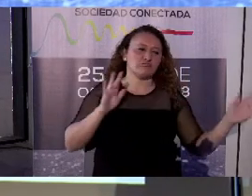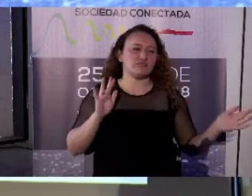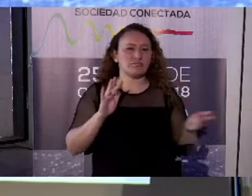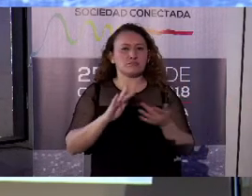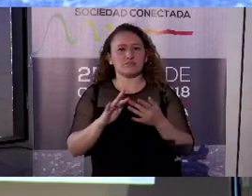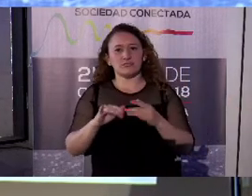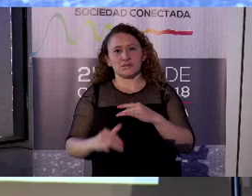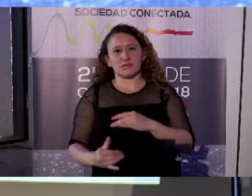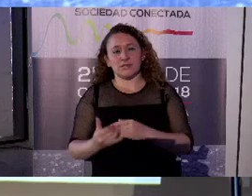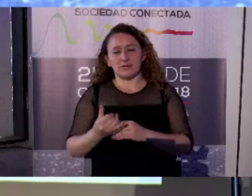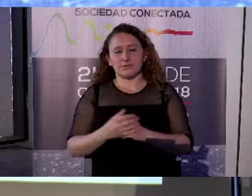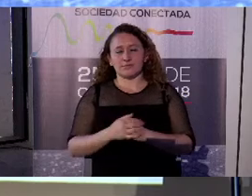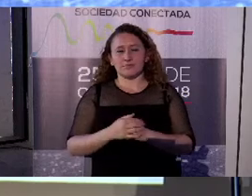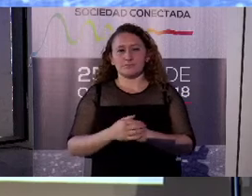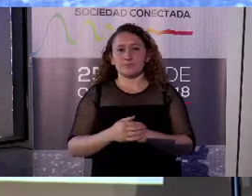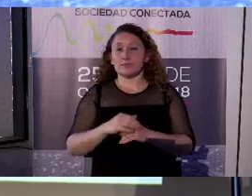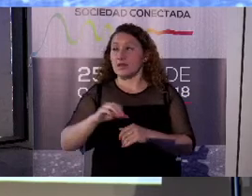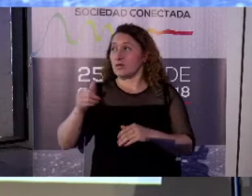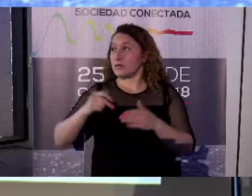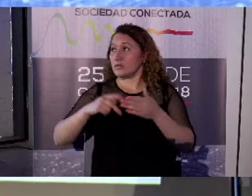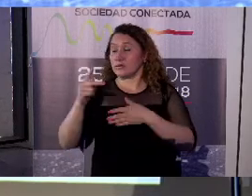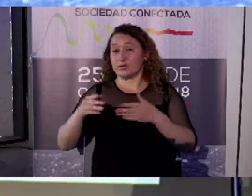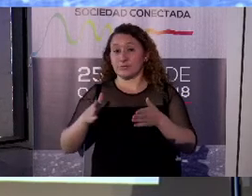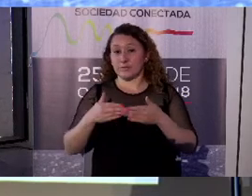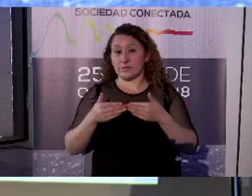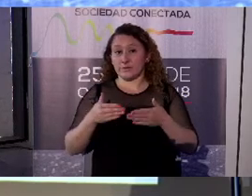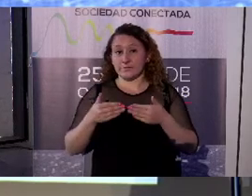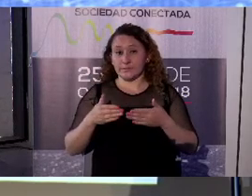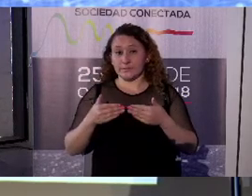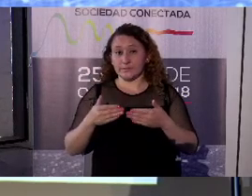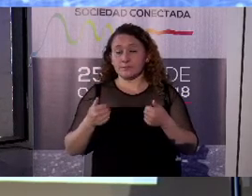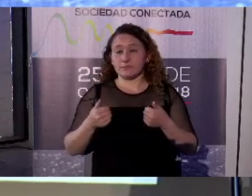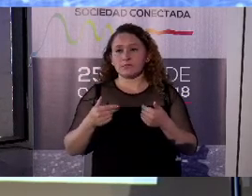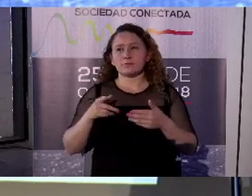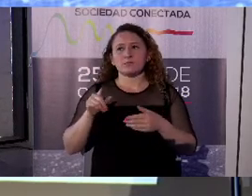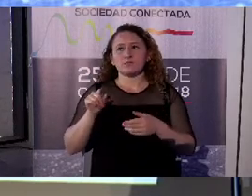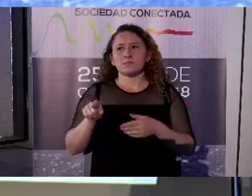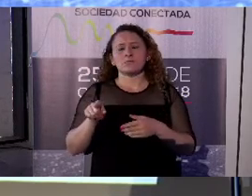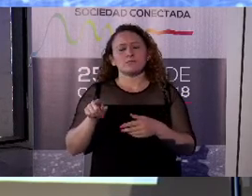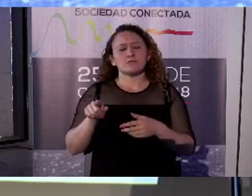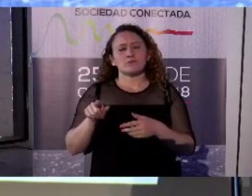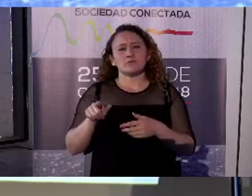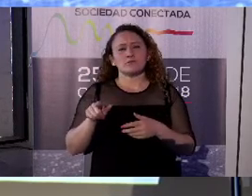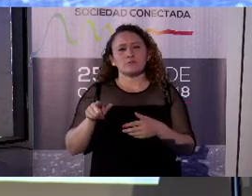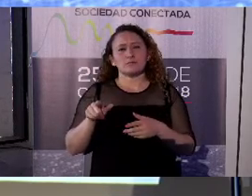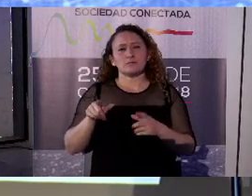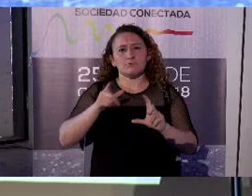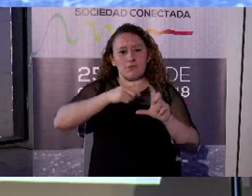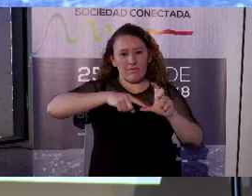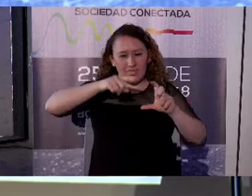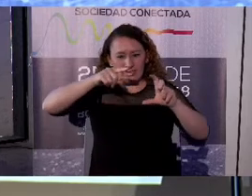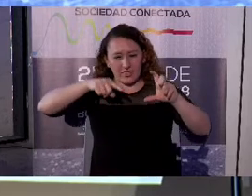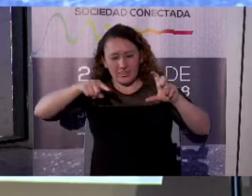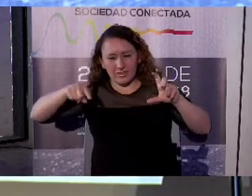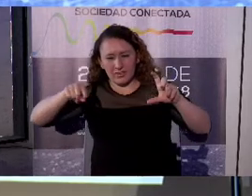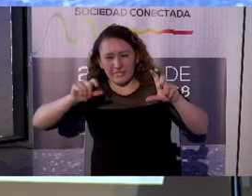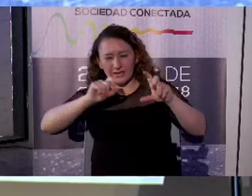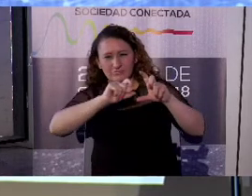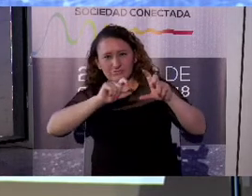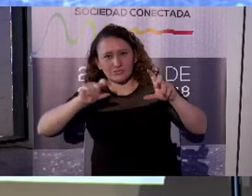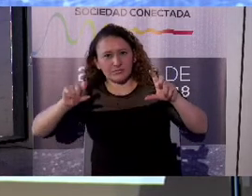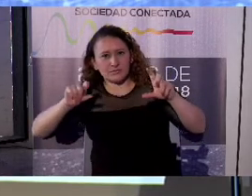proyecto de de Panamá verdad que a través de una del del aprovechamiento de la banda de 700 han